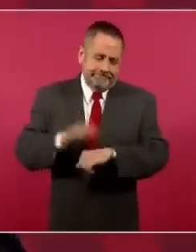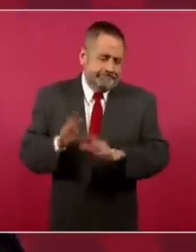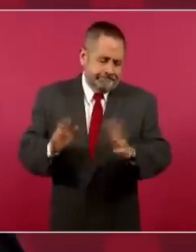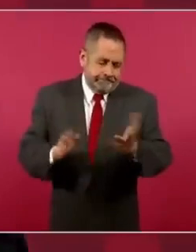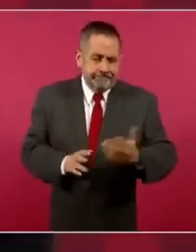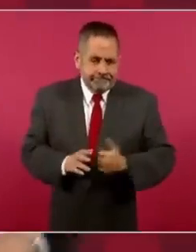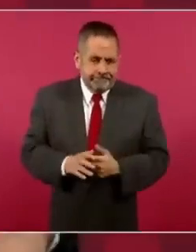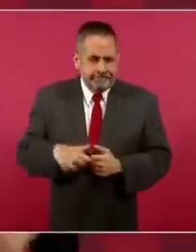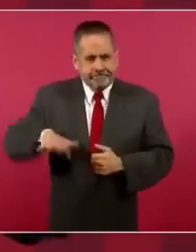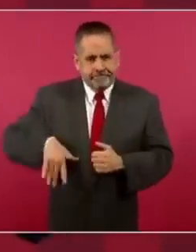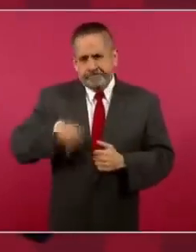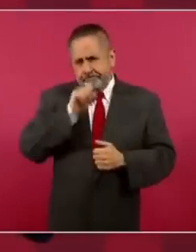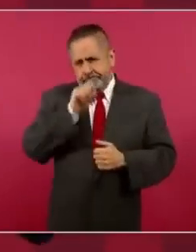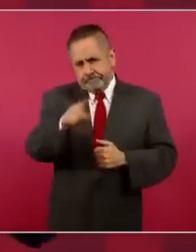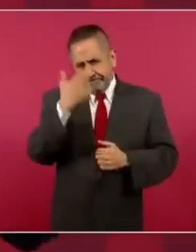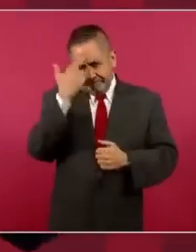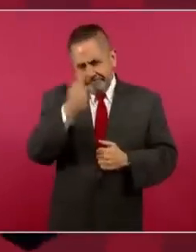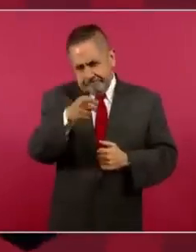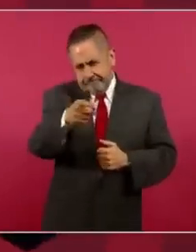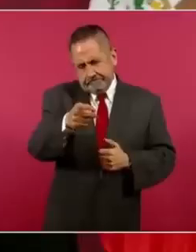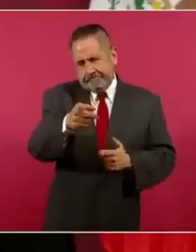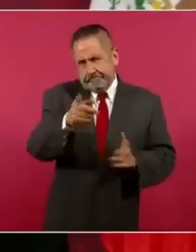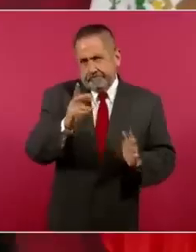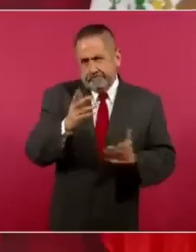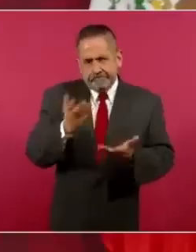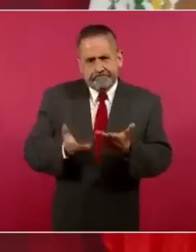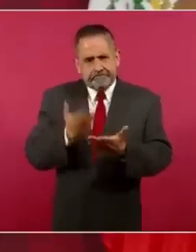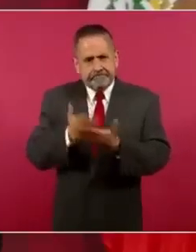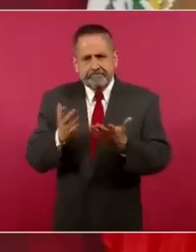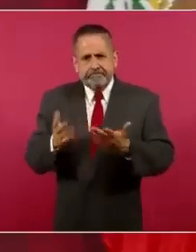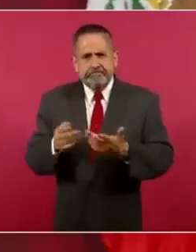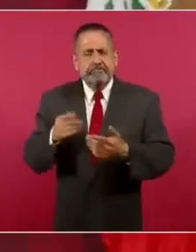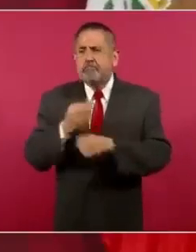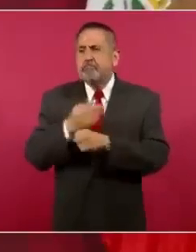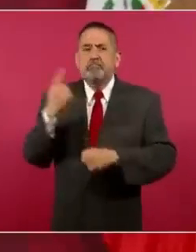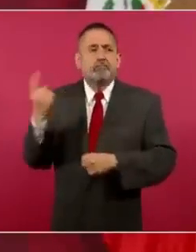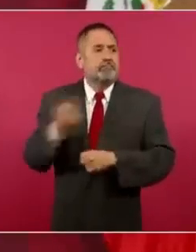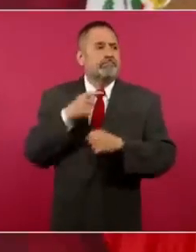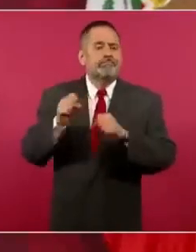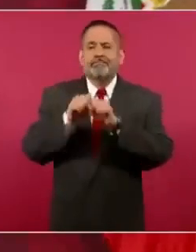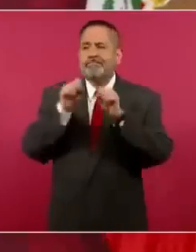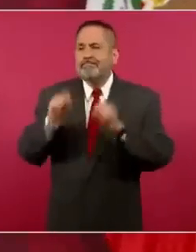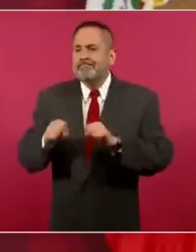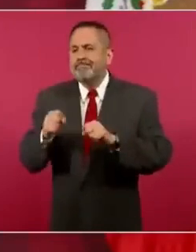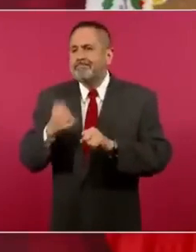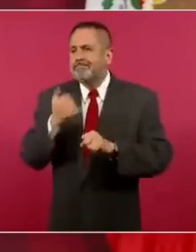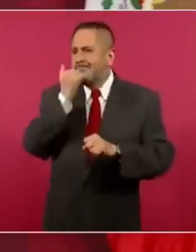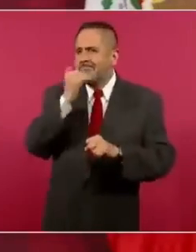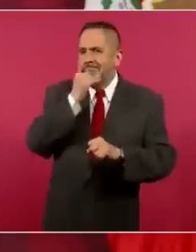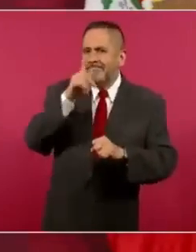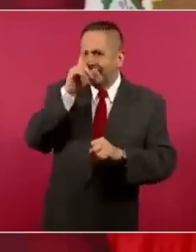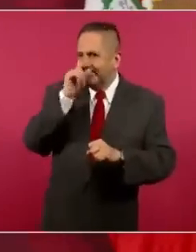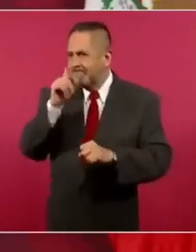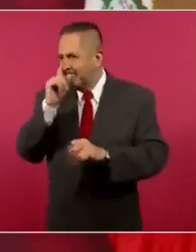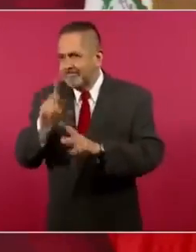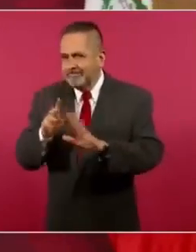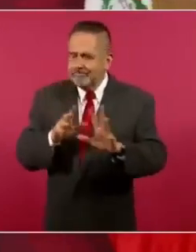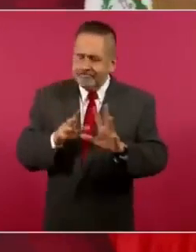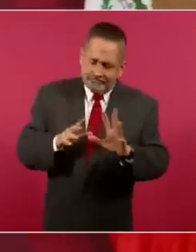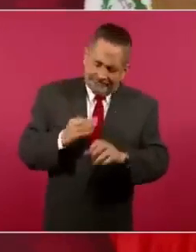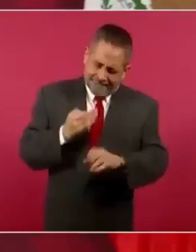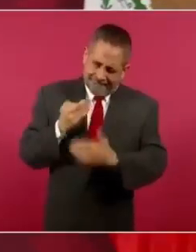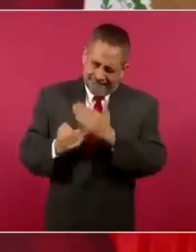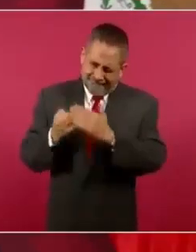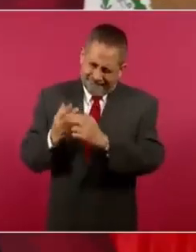porque como tú planteas, el sistema está fraccionado, hace falta